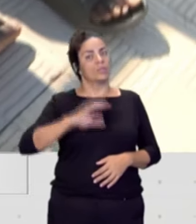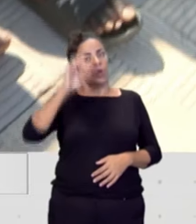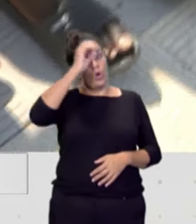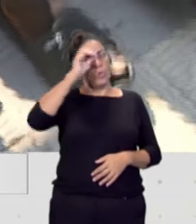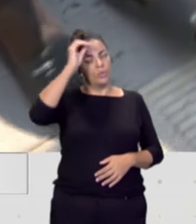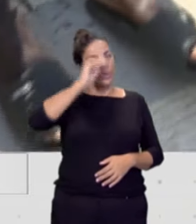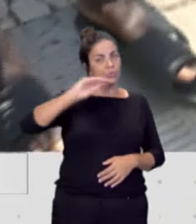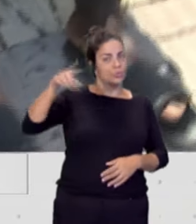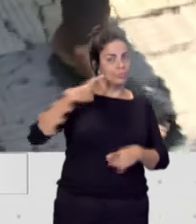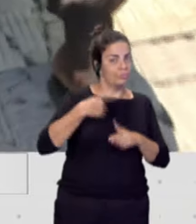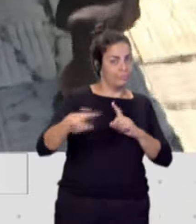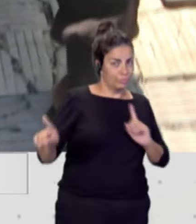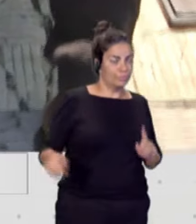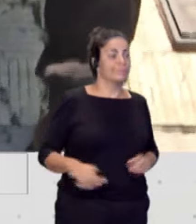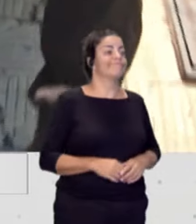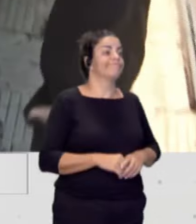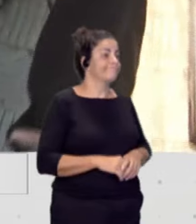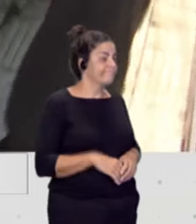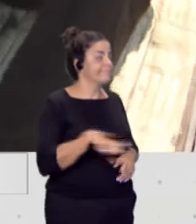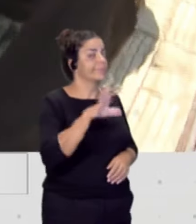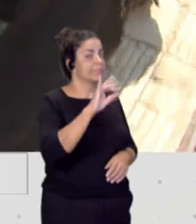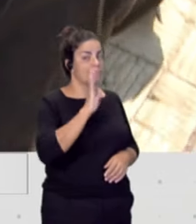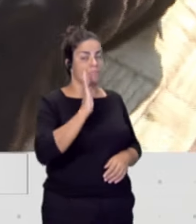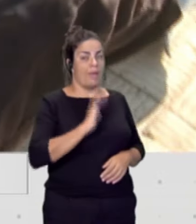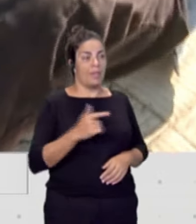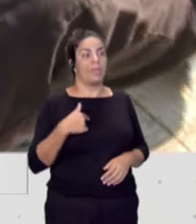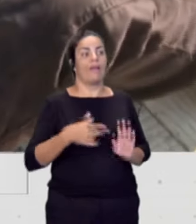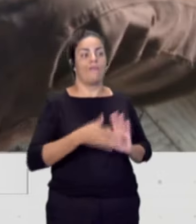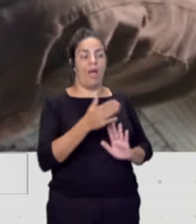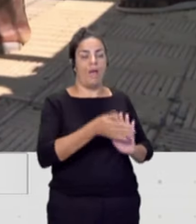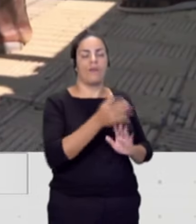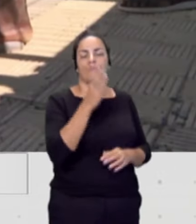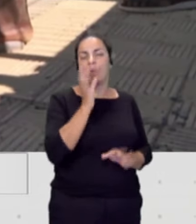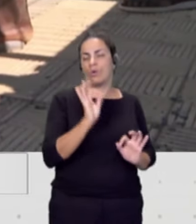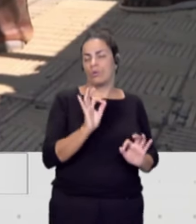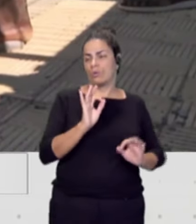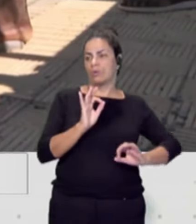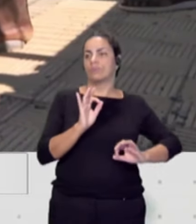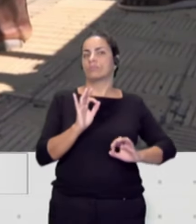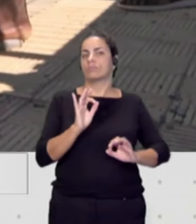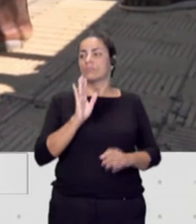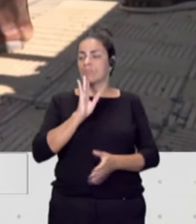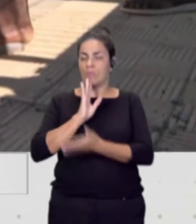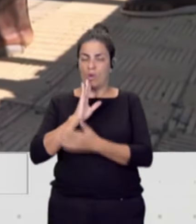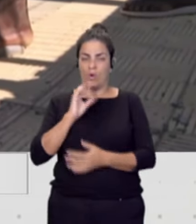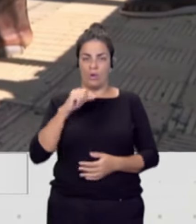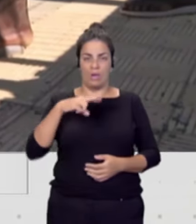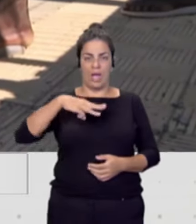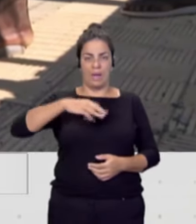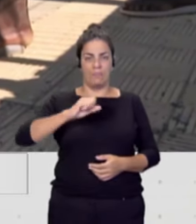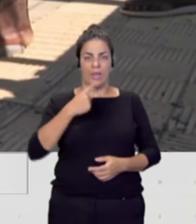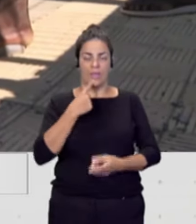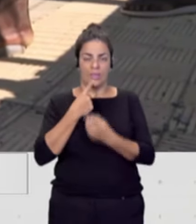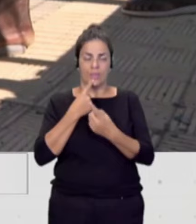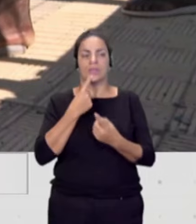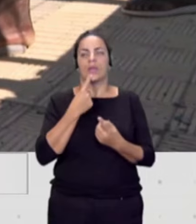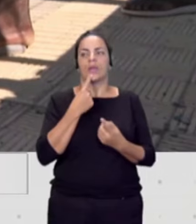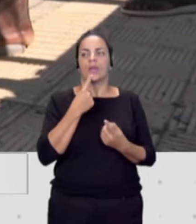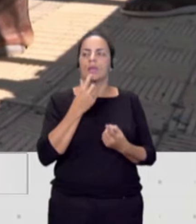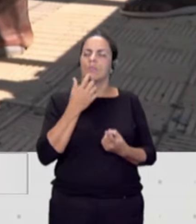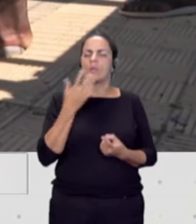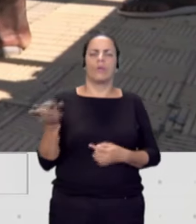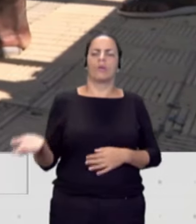caso esa es la línea, ese es el camino, en este caso además también, ¿no?, como decía Carmen, ¿no?, ese planteamiento, venga, avión y